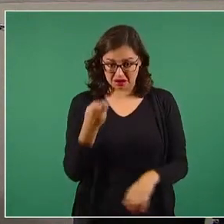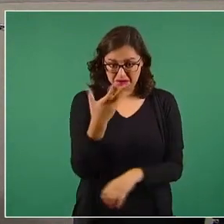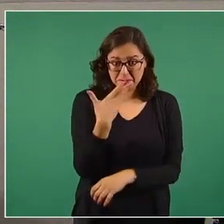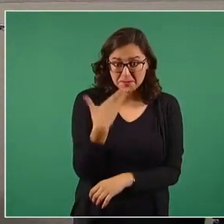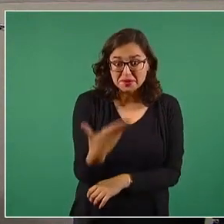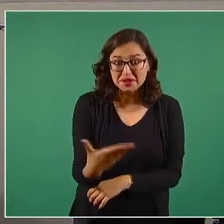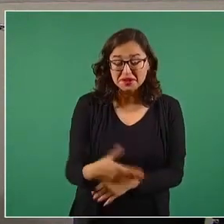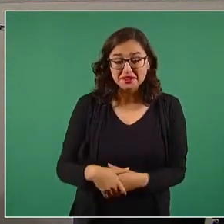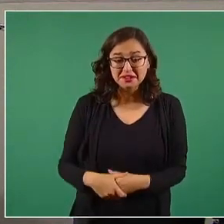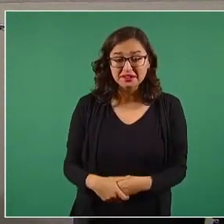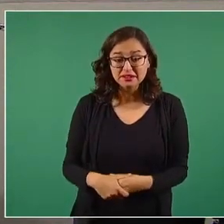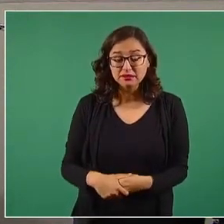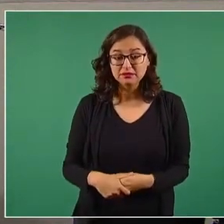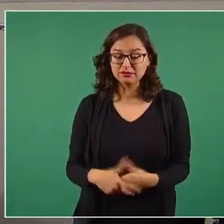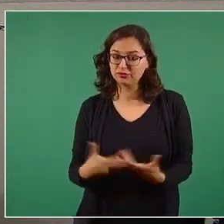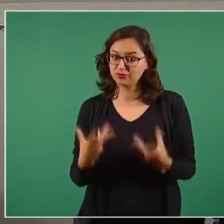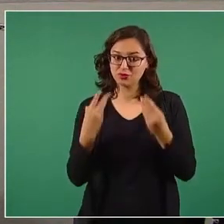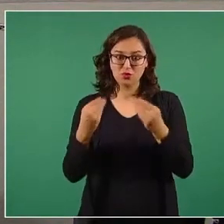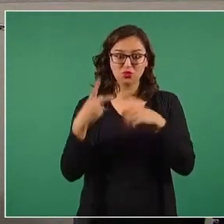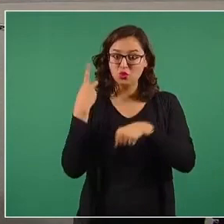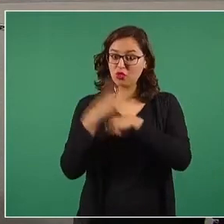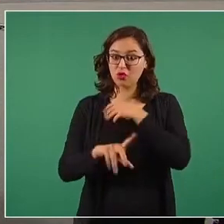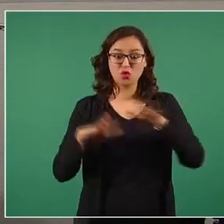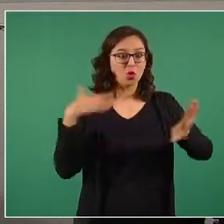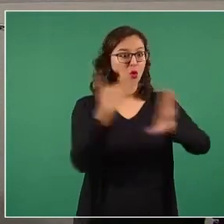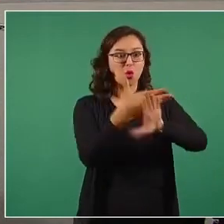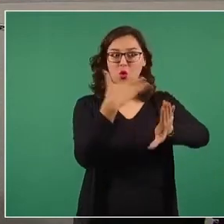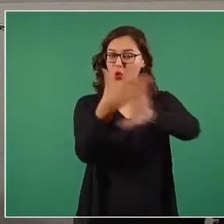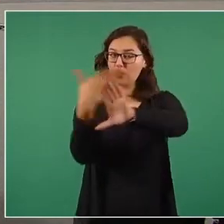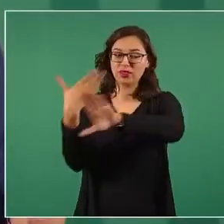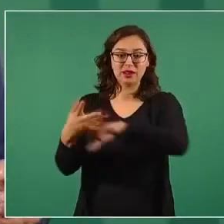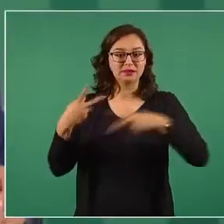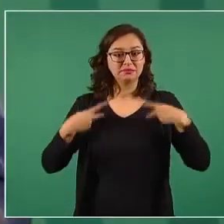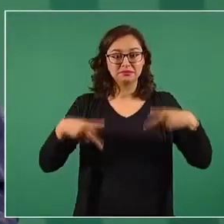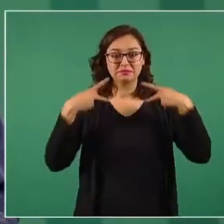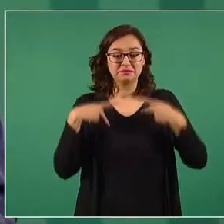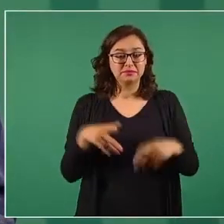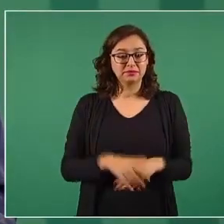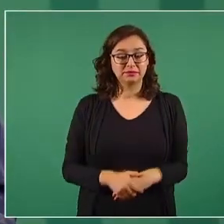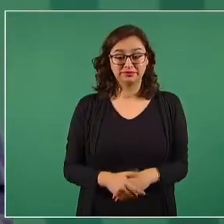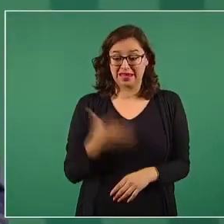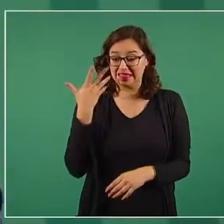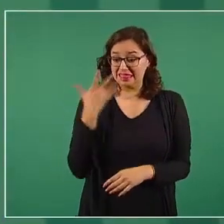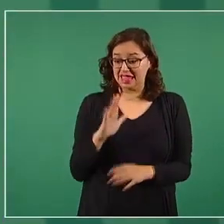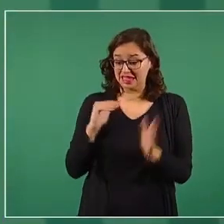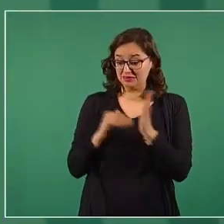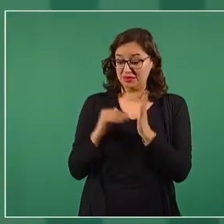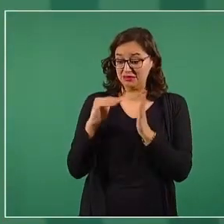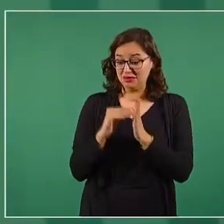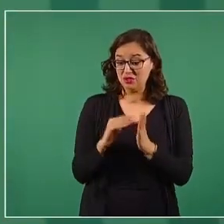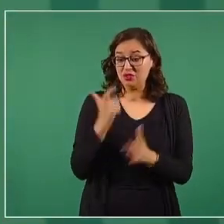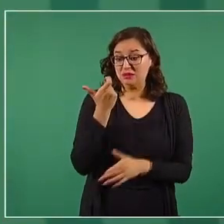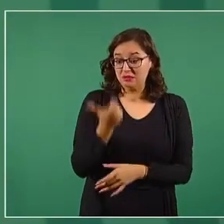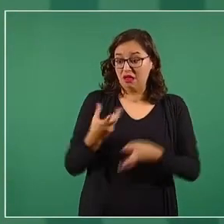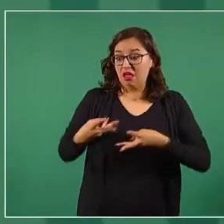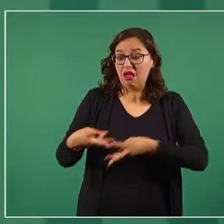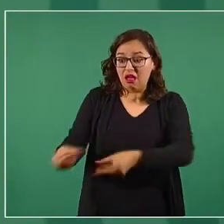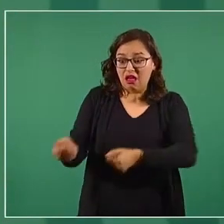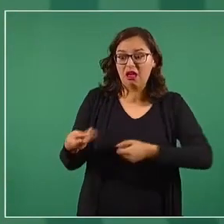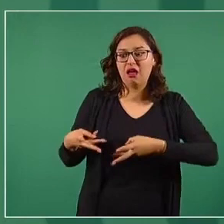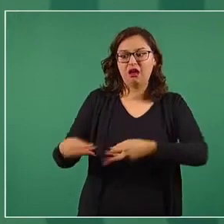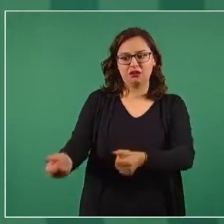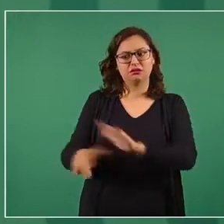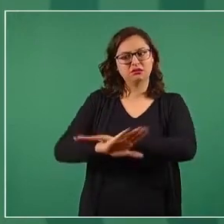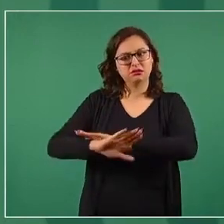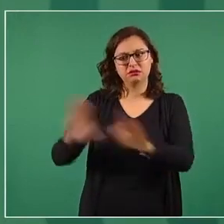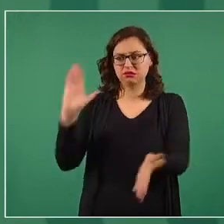¿Cuánto daño a la gente? Esos 10,000 millones, ¿cuántas becas son? Ya